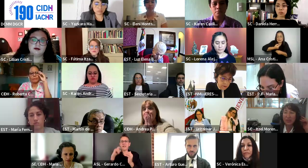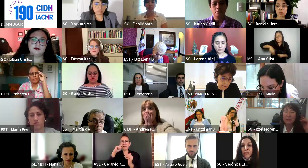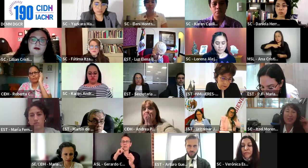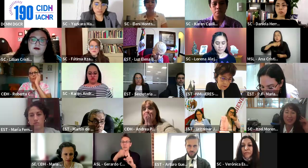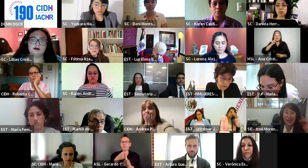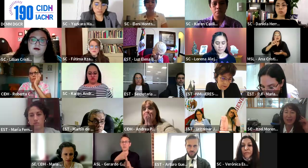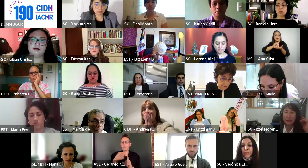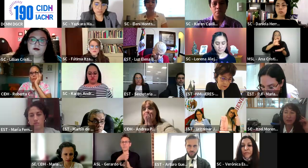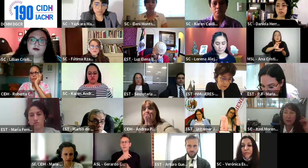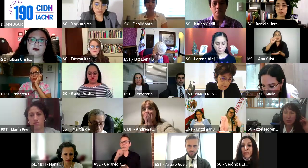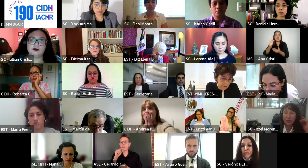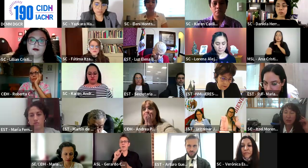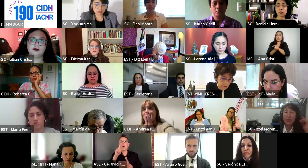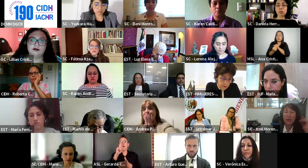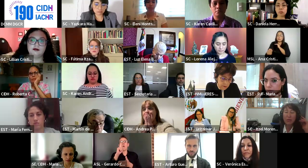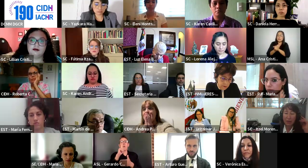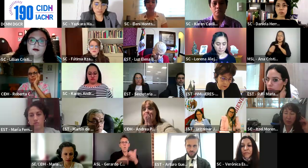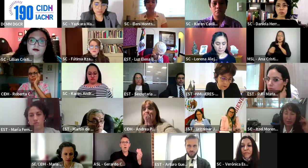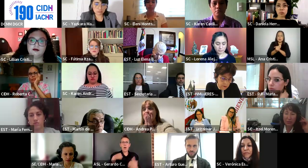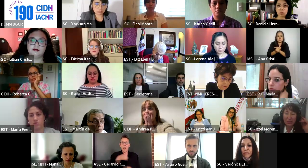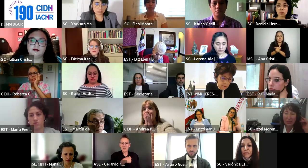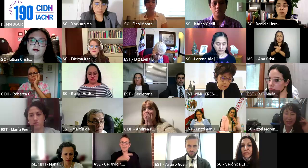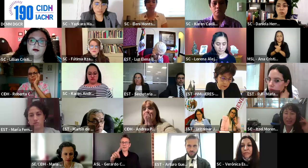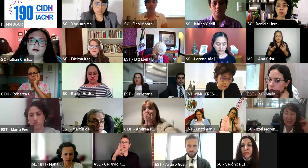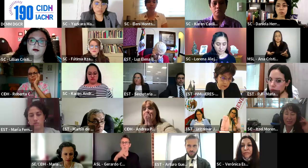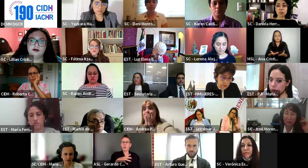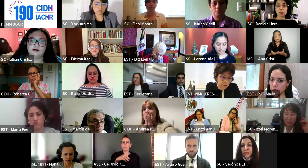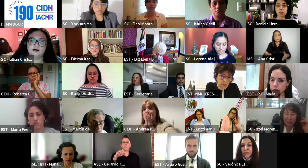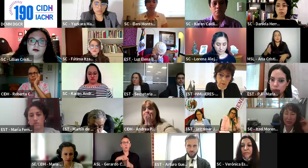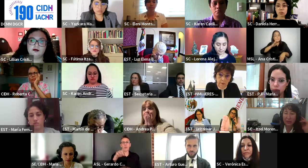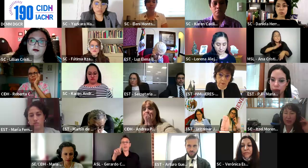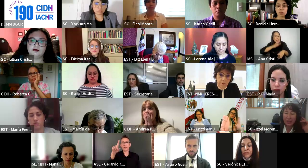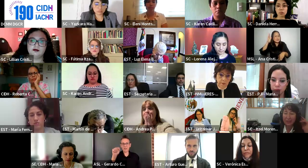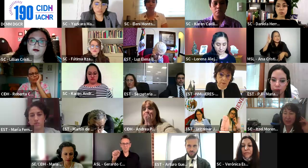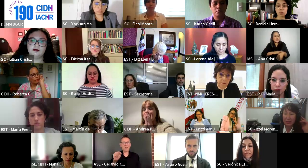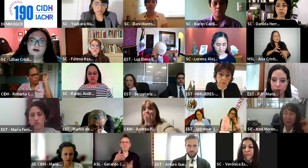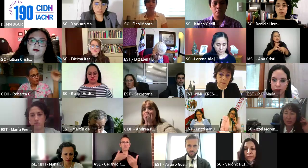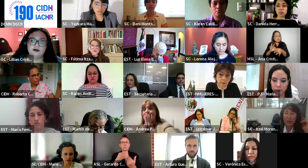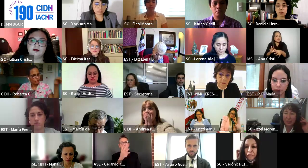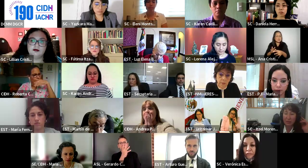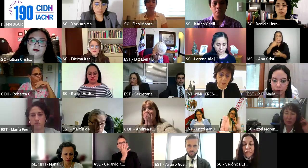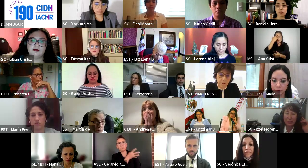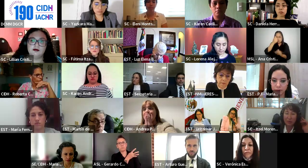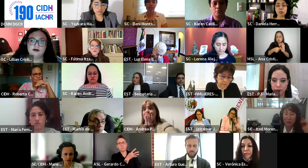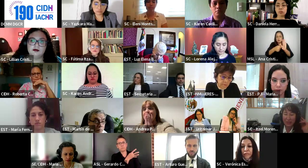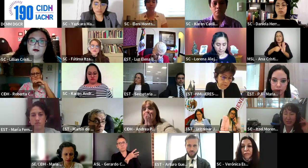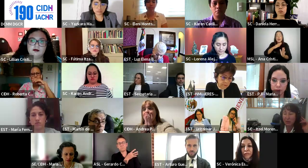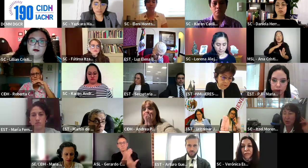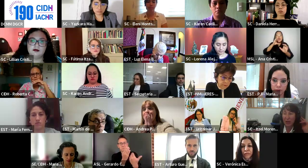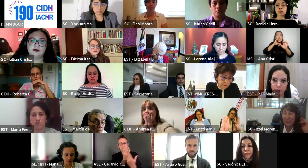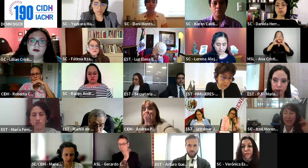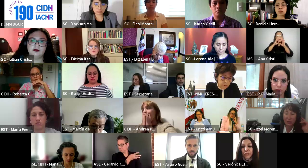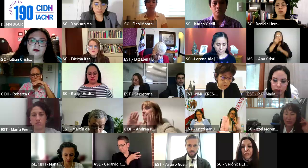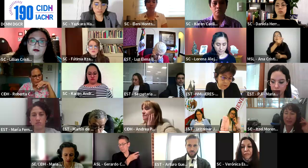es invisibilizada. Para aportar más evidencia a este argumento, entrevistamos y analizamos las experiencias